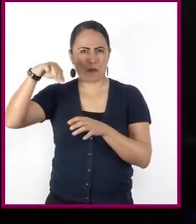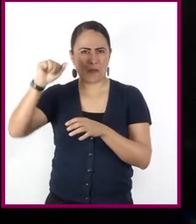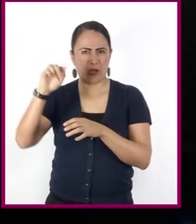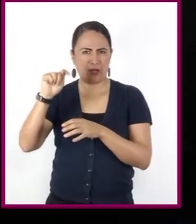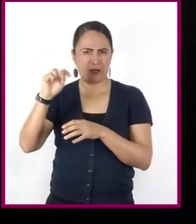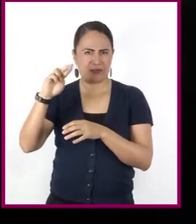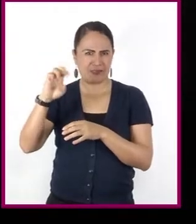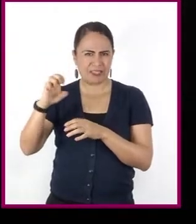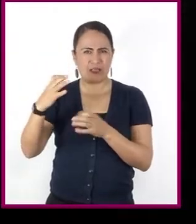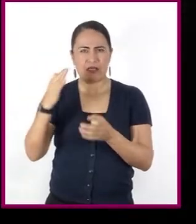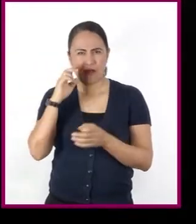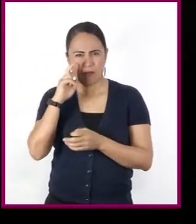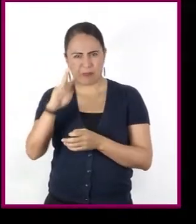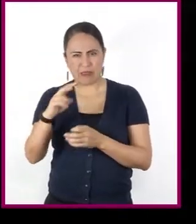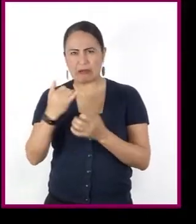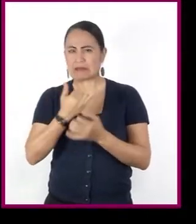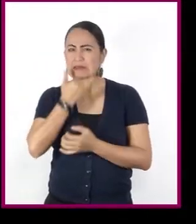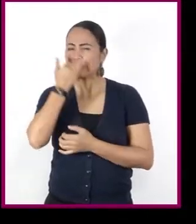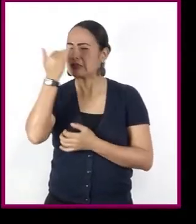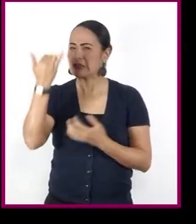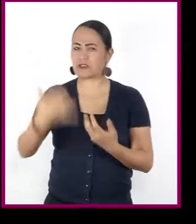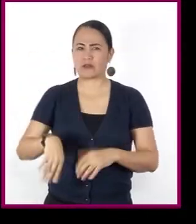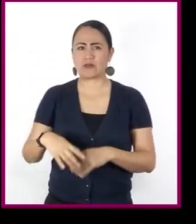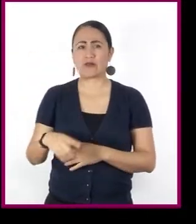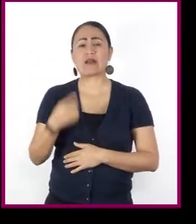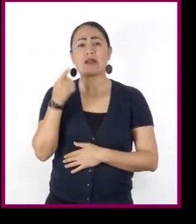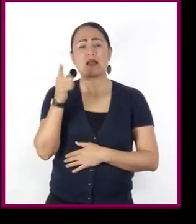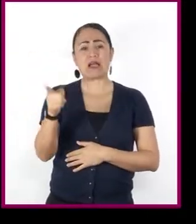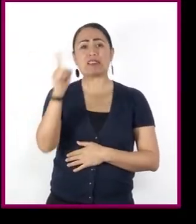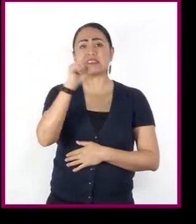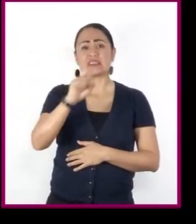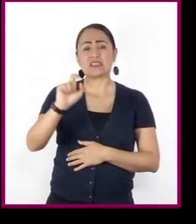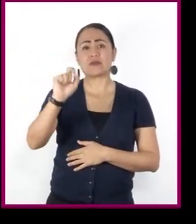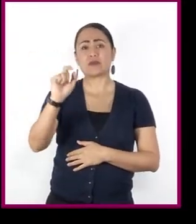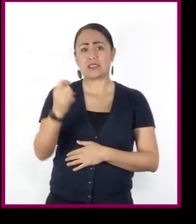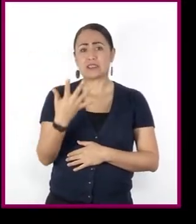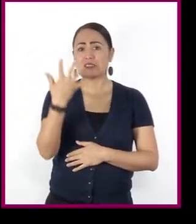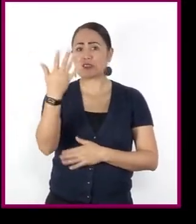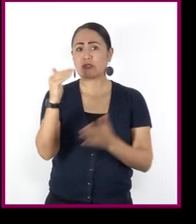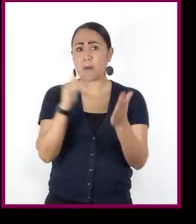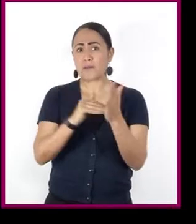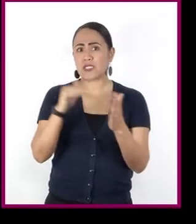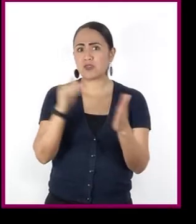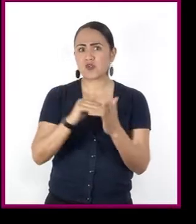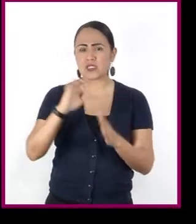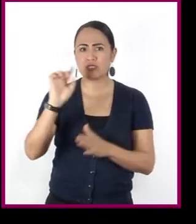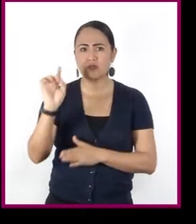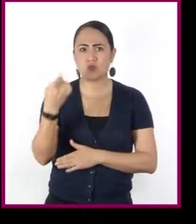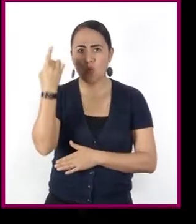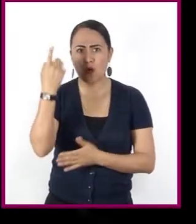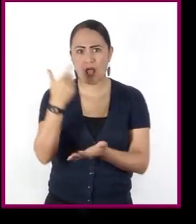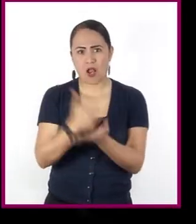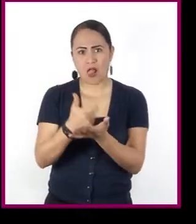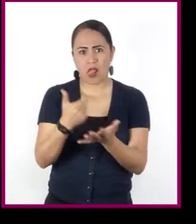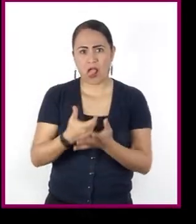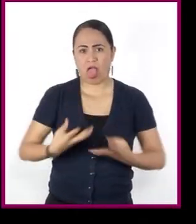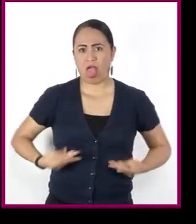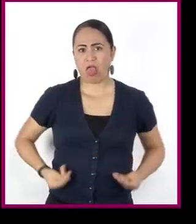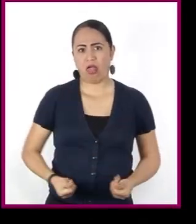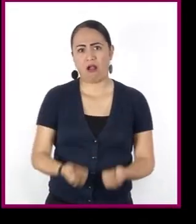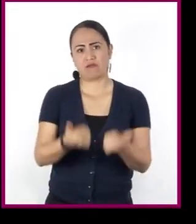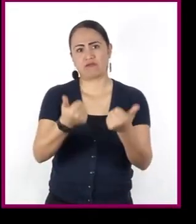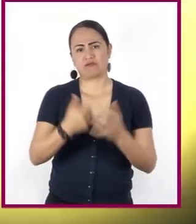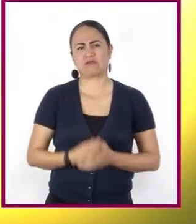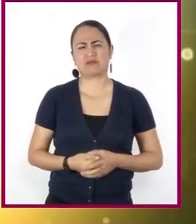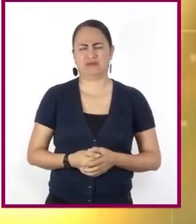error. Un error que costó 125 millones de dólares. ¿Qué tiene que ver el